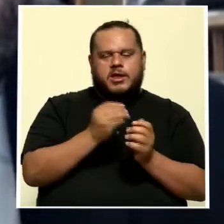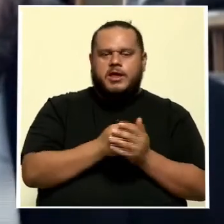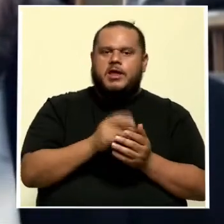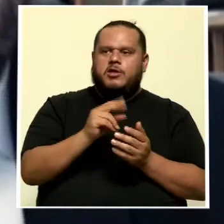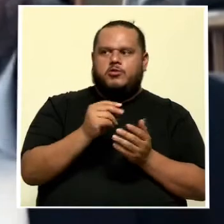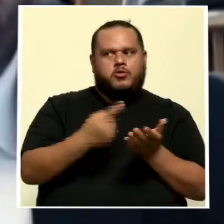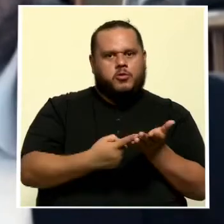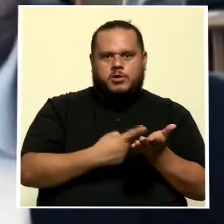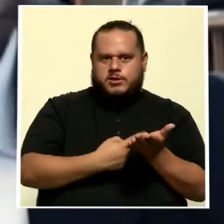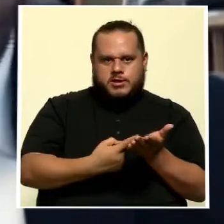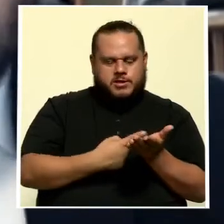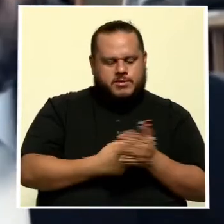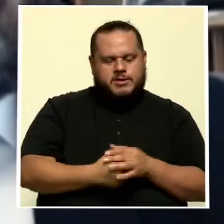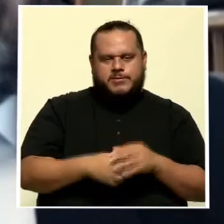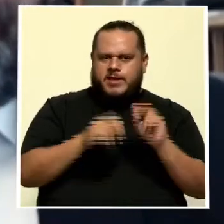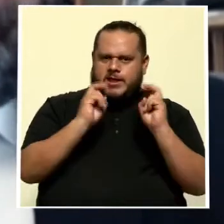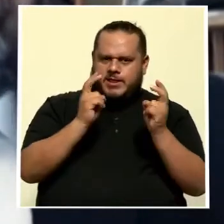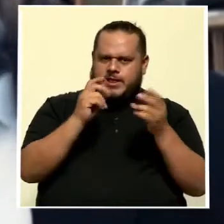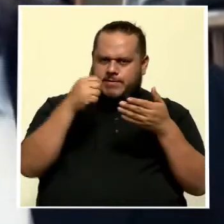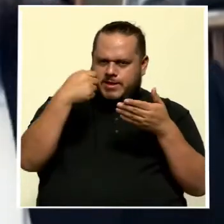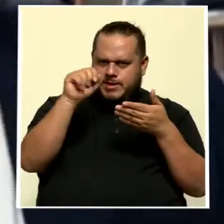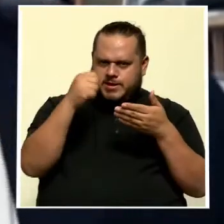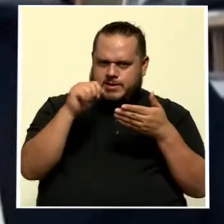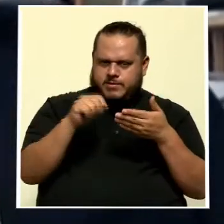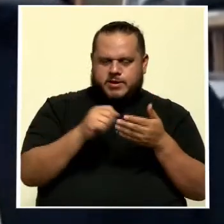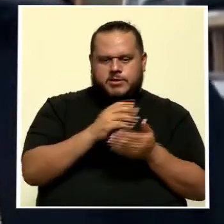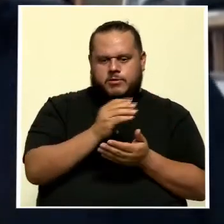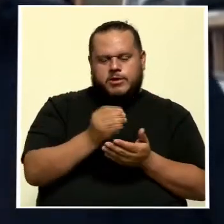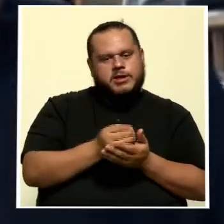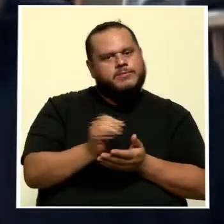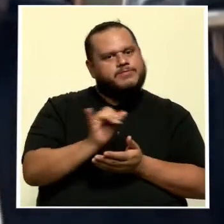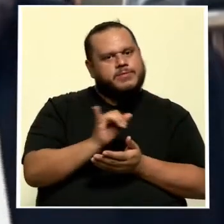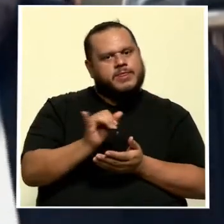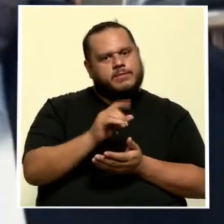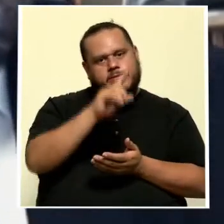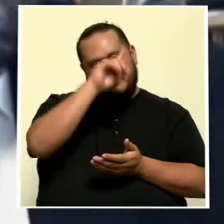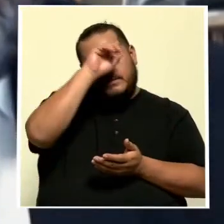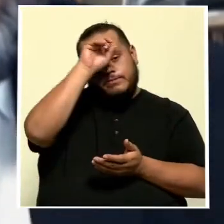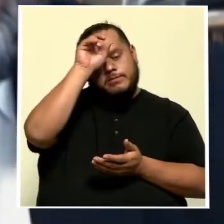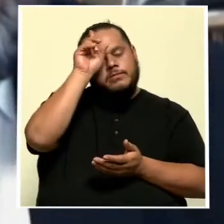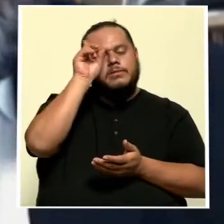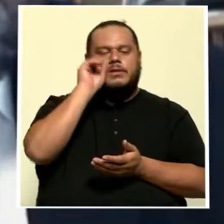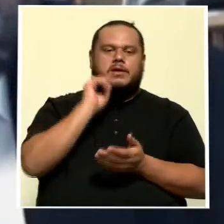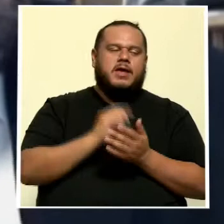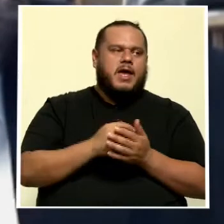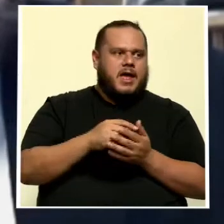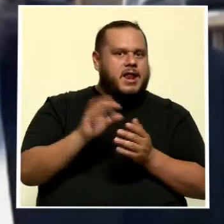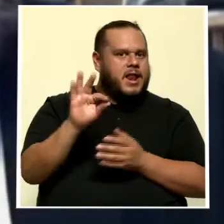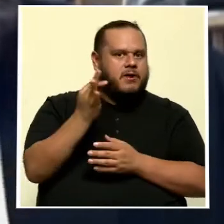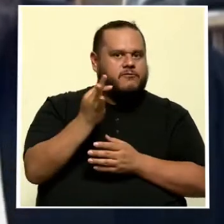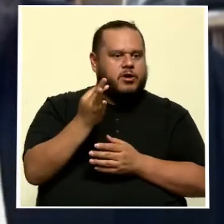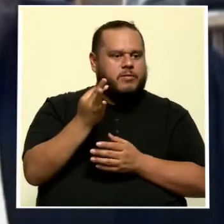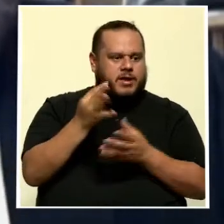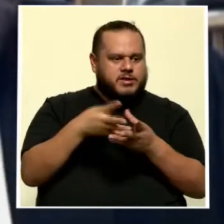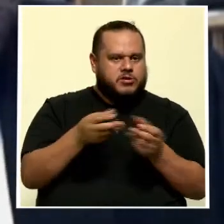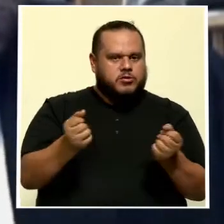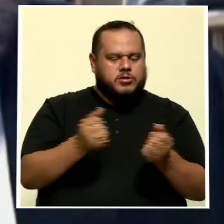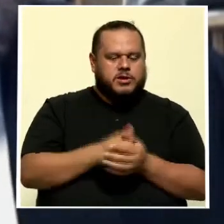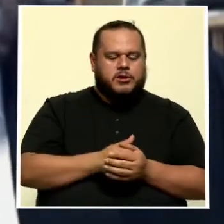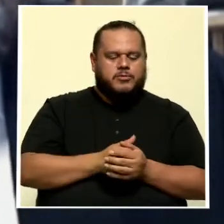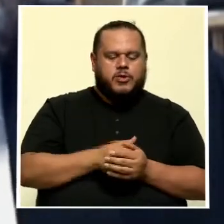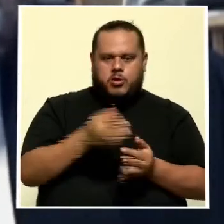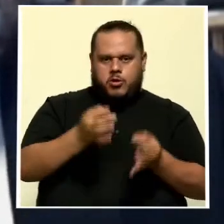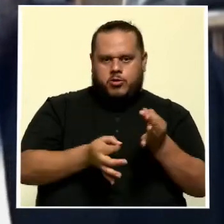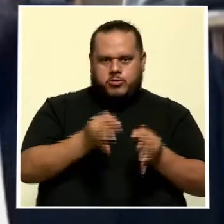en debate. El tema era el calificativo y también la manera de solucionarlo.